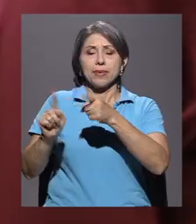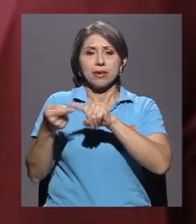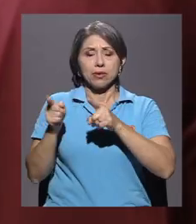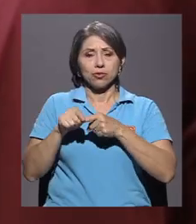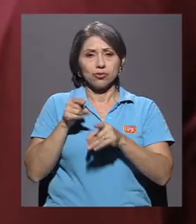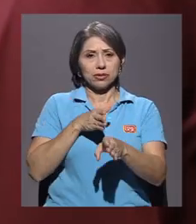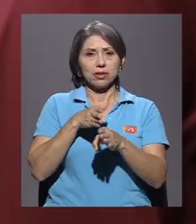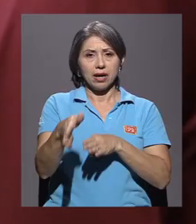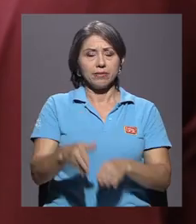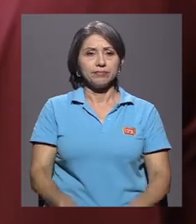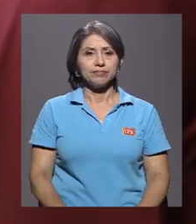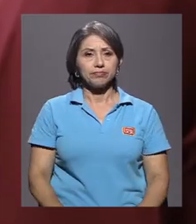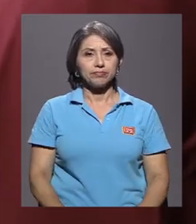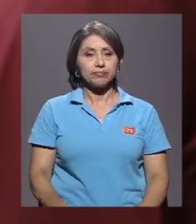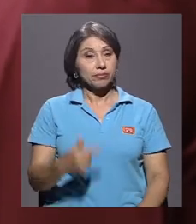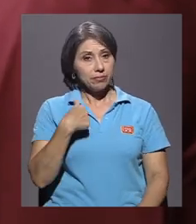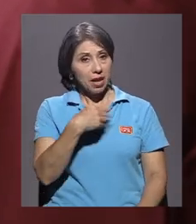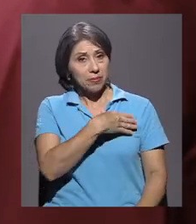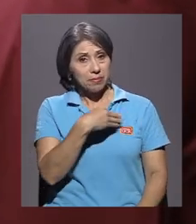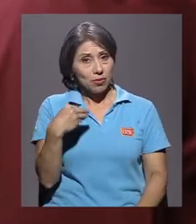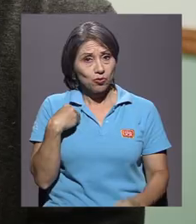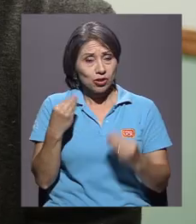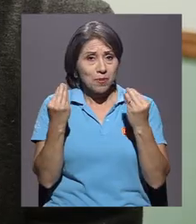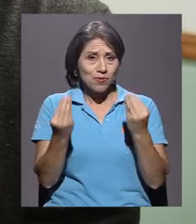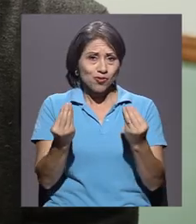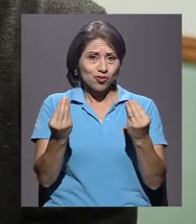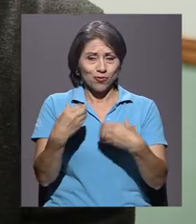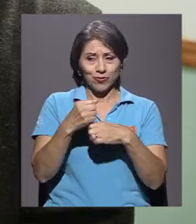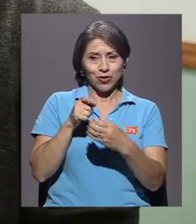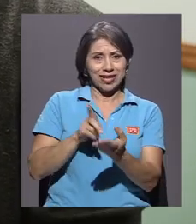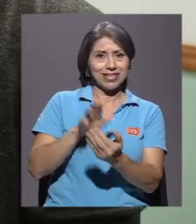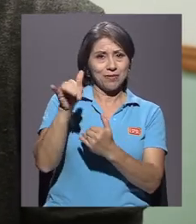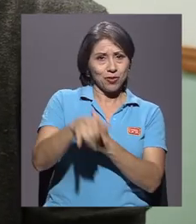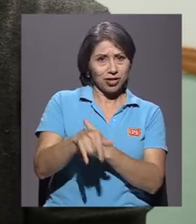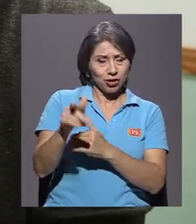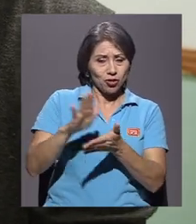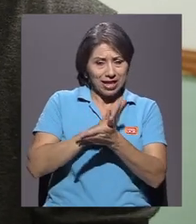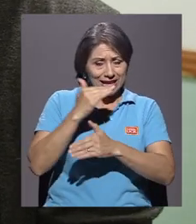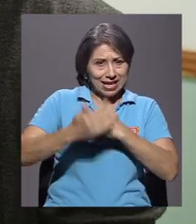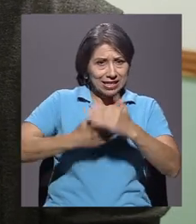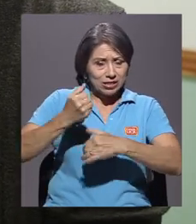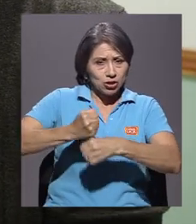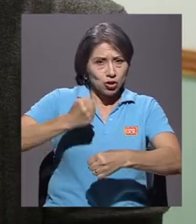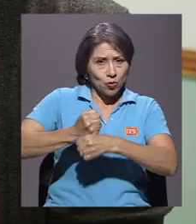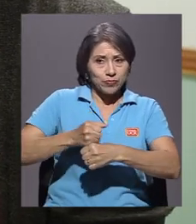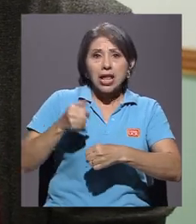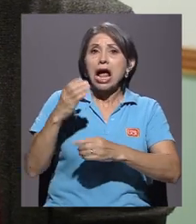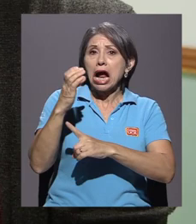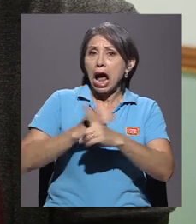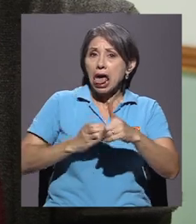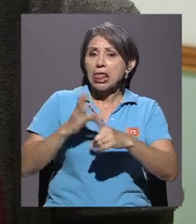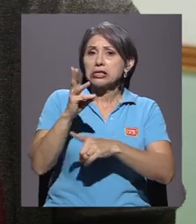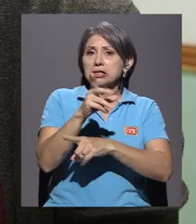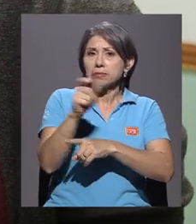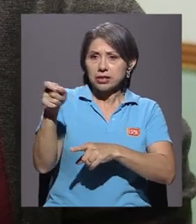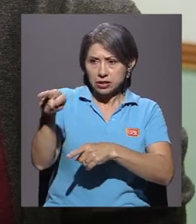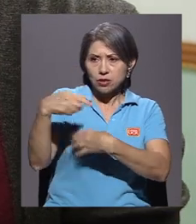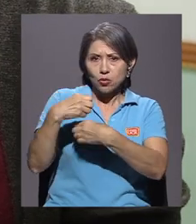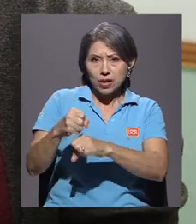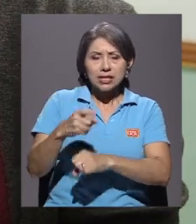carrera. A mí me gusta mucho lo que hace el proyecto de gestión porque ellos lo hacen cada semestre y nosotros aprendemos bastante con